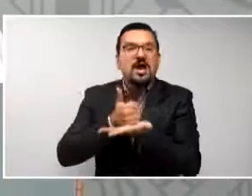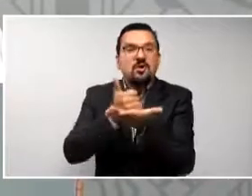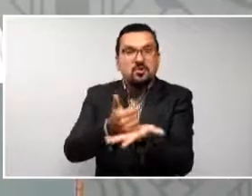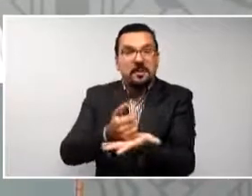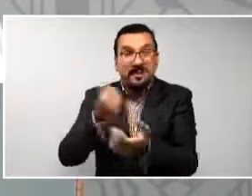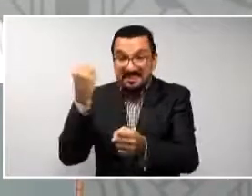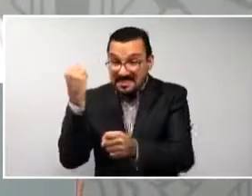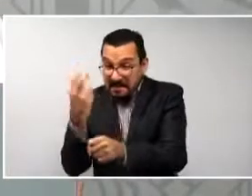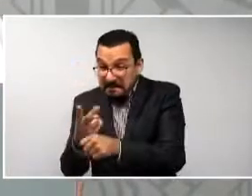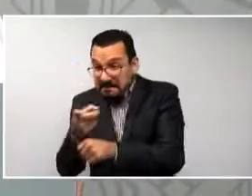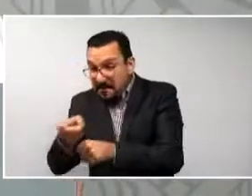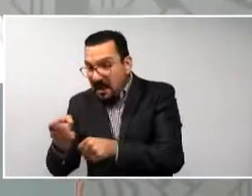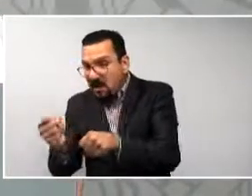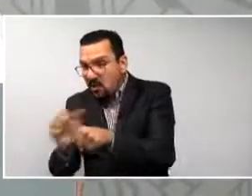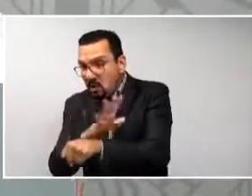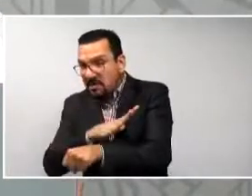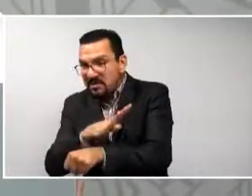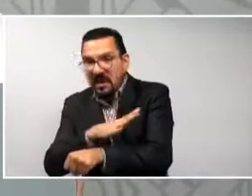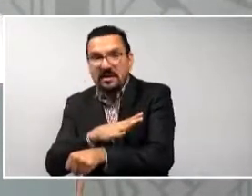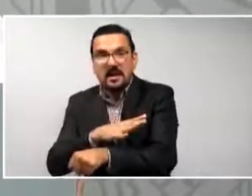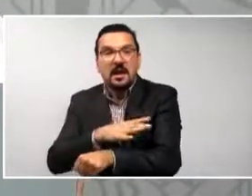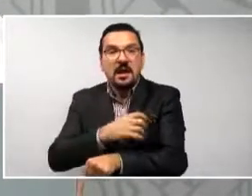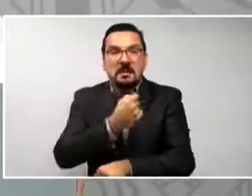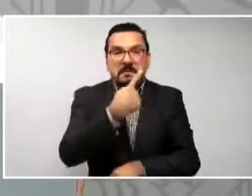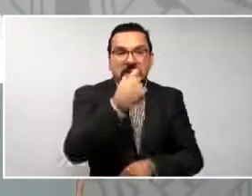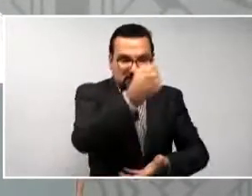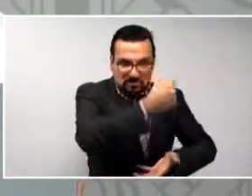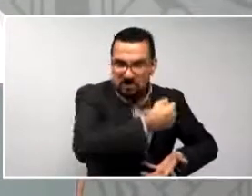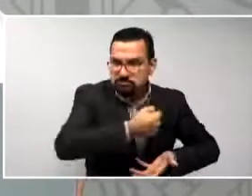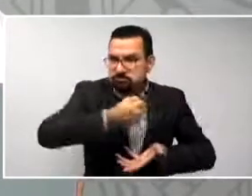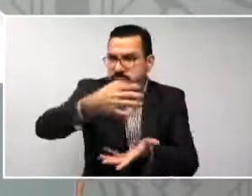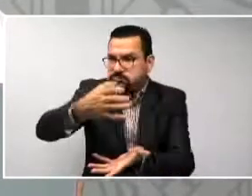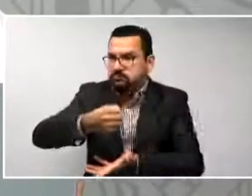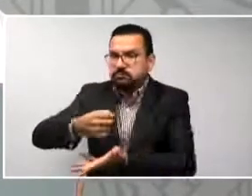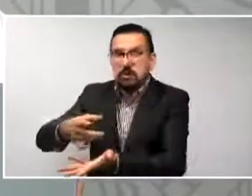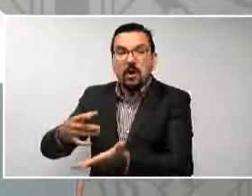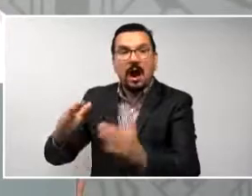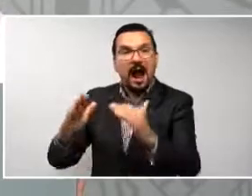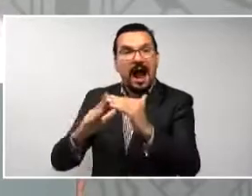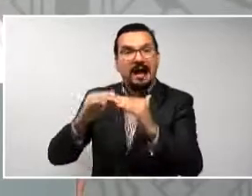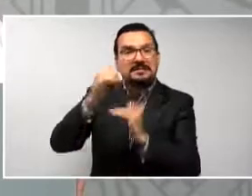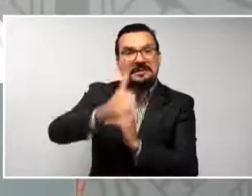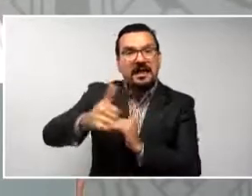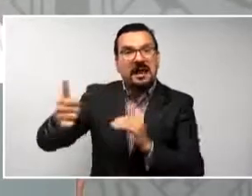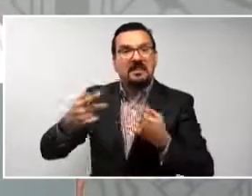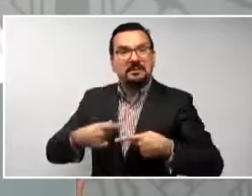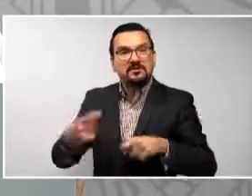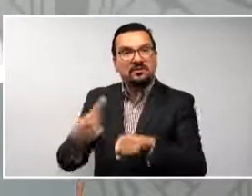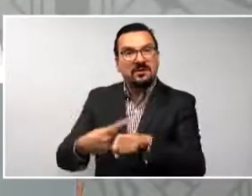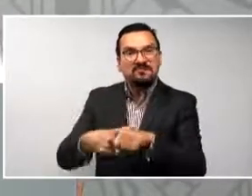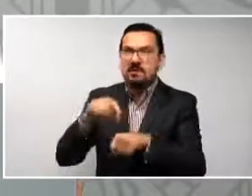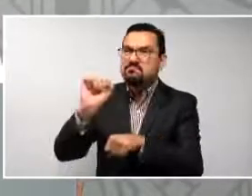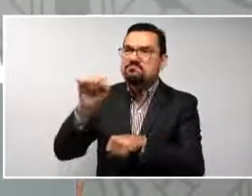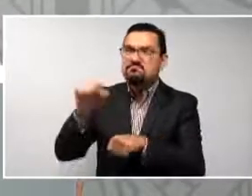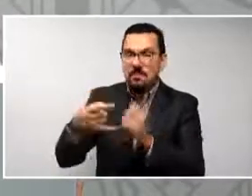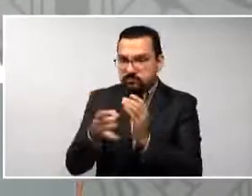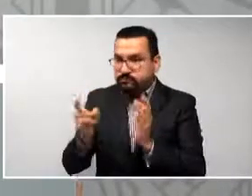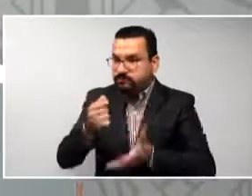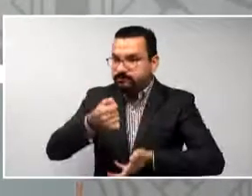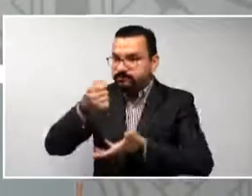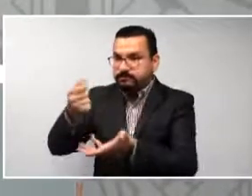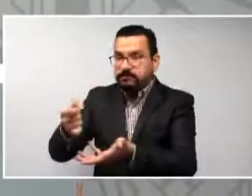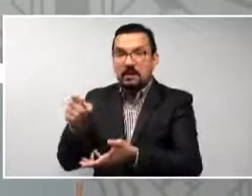y para hacer llegar las medicinas hasta la puerta de su casa a quienes padecen de una